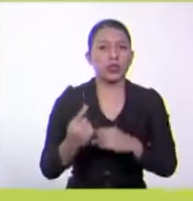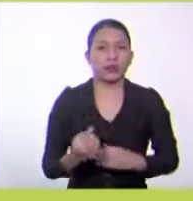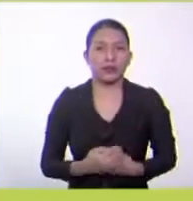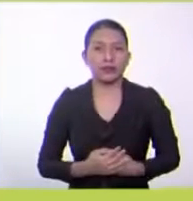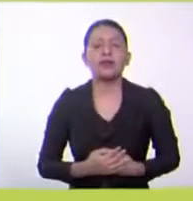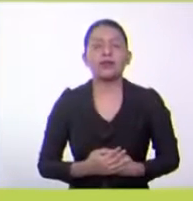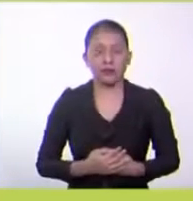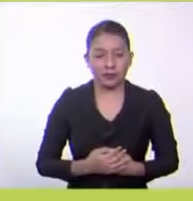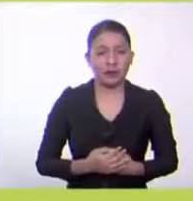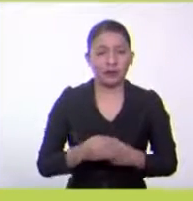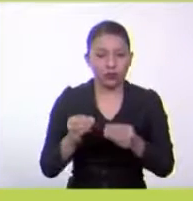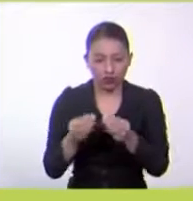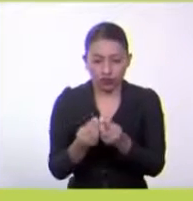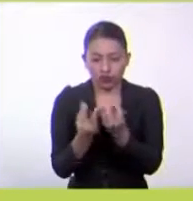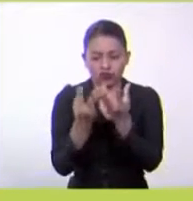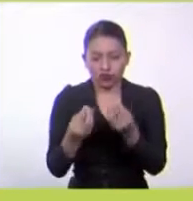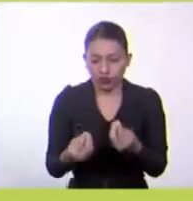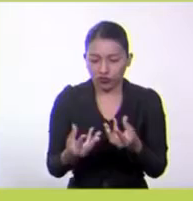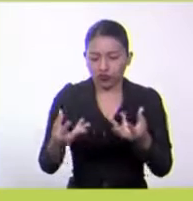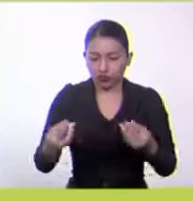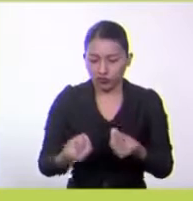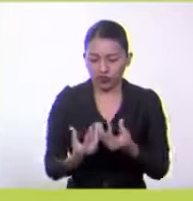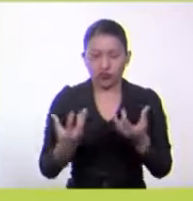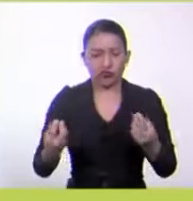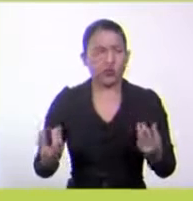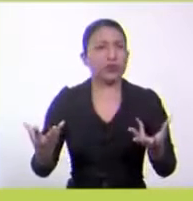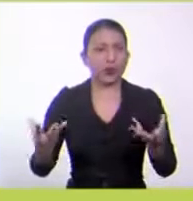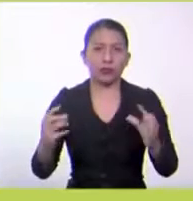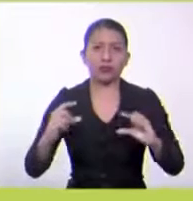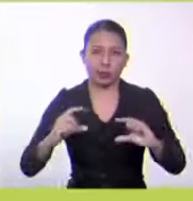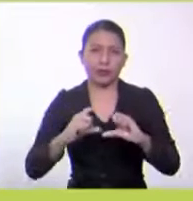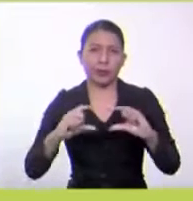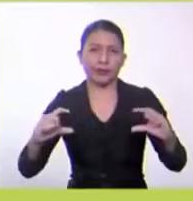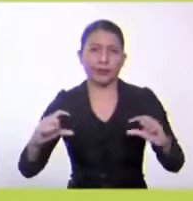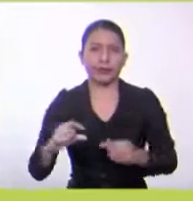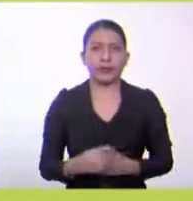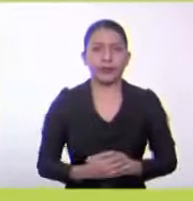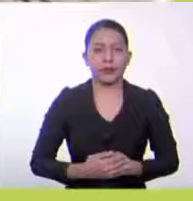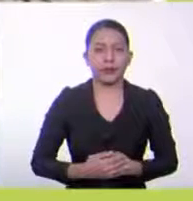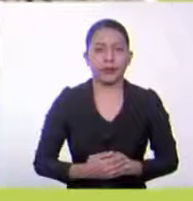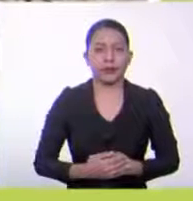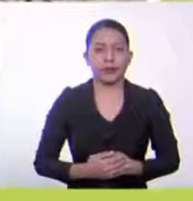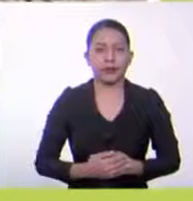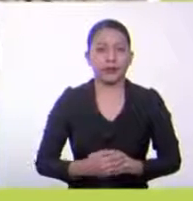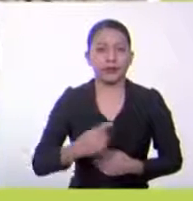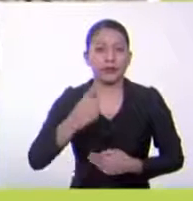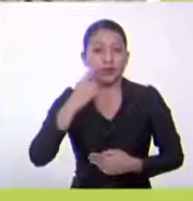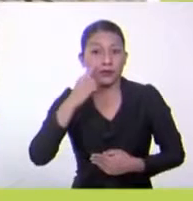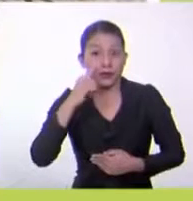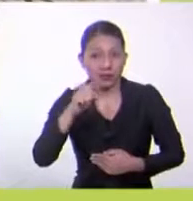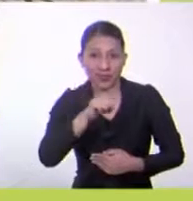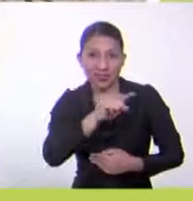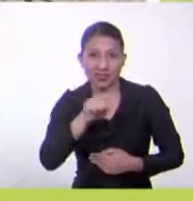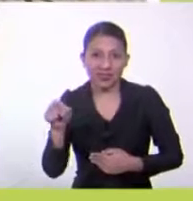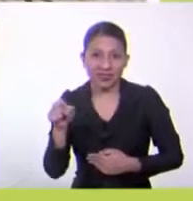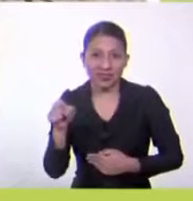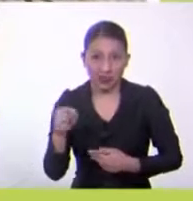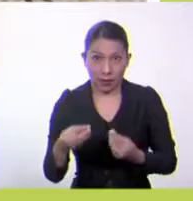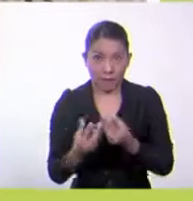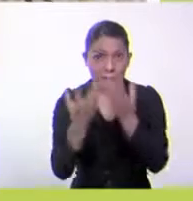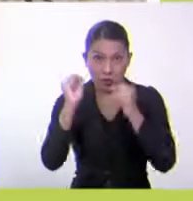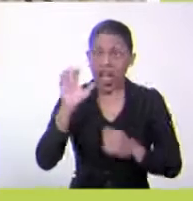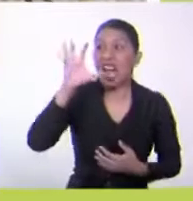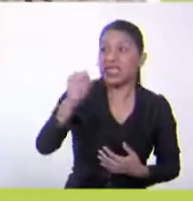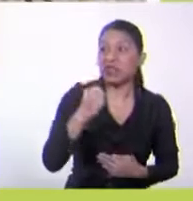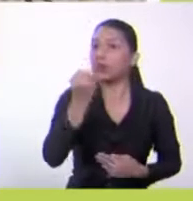¡Excelente! Son hierbas o también enredaderas. ¿Cuál de los siguientes organismos puede ser alimento de